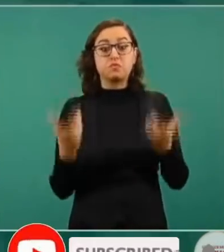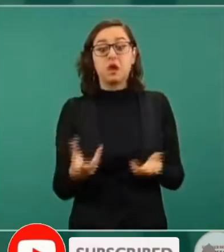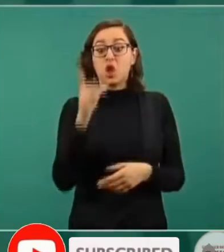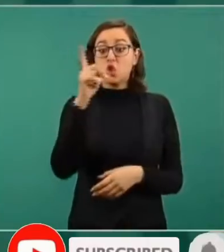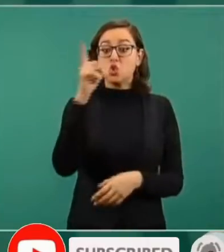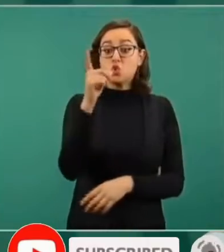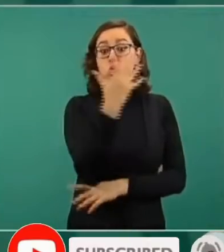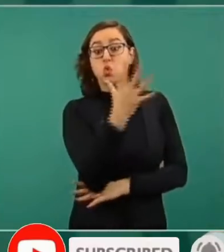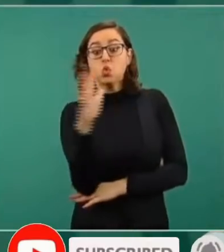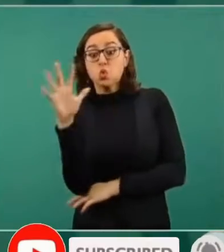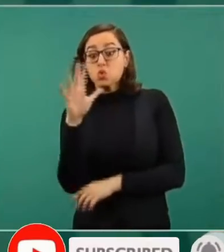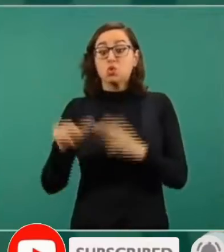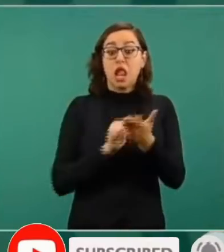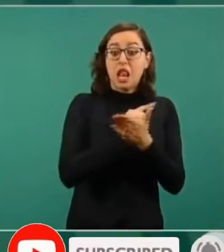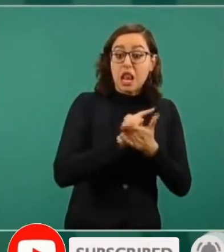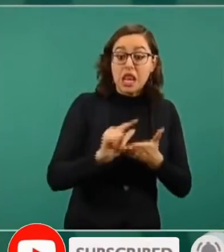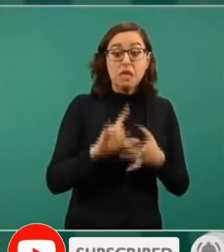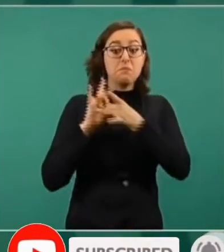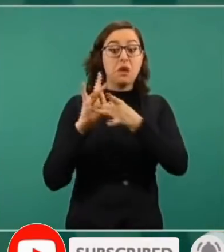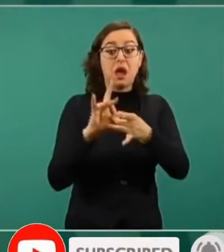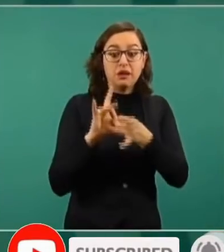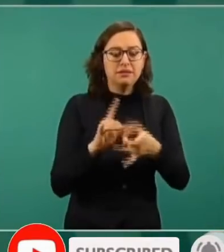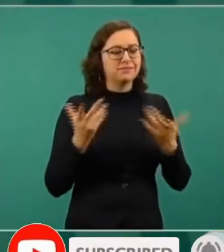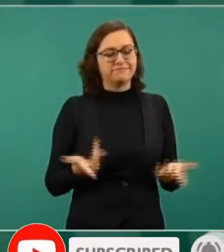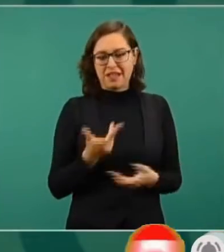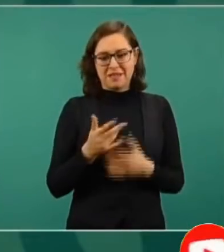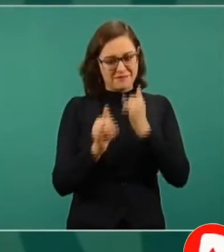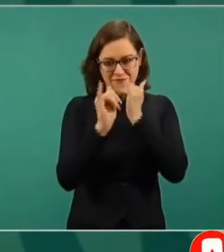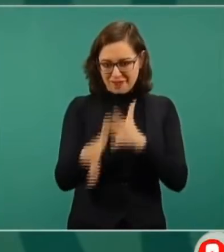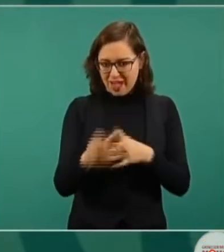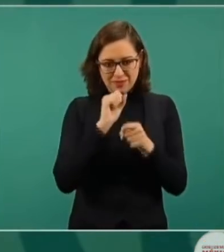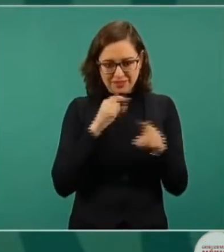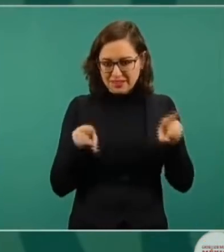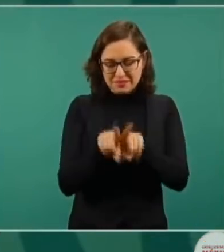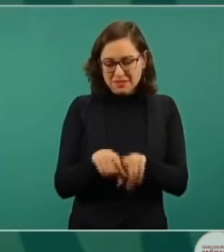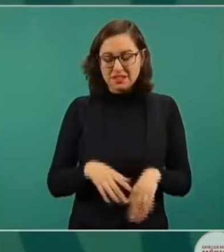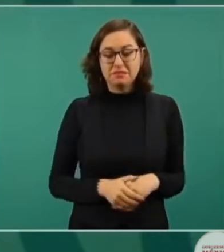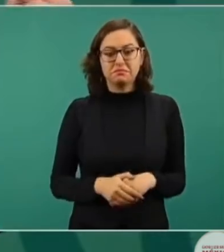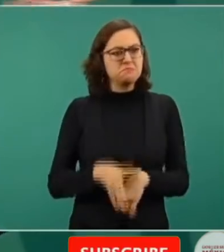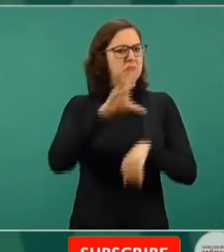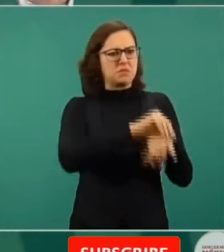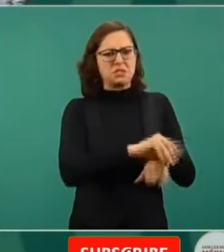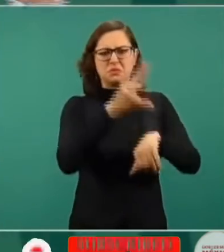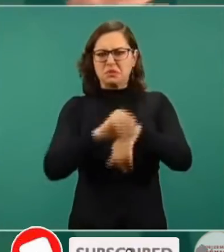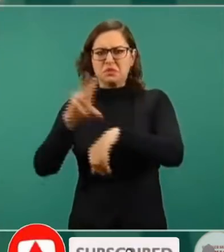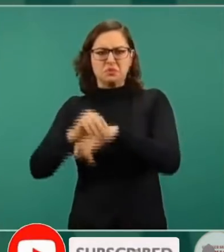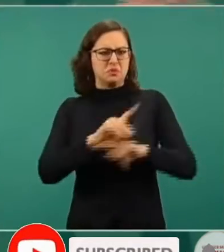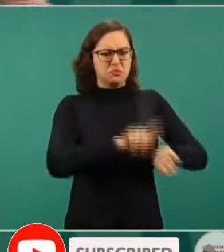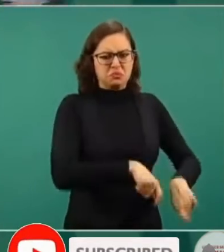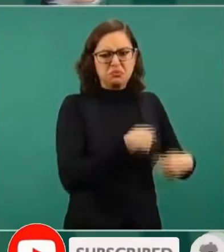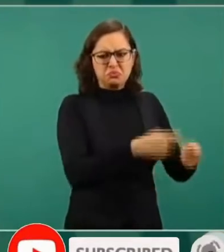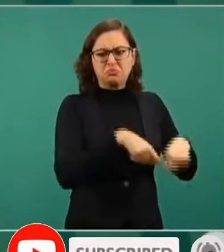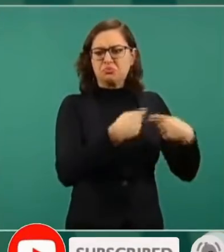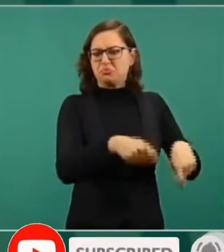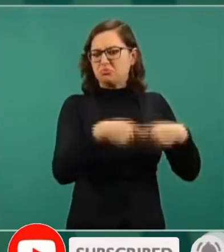fraude establecido por la reforma energética. Ya cuentan con sus permisos, les dieron permisos al